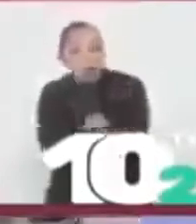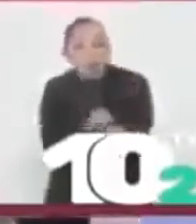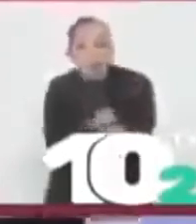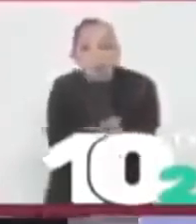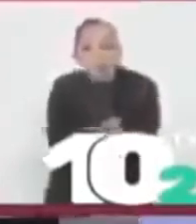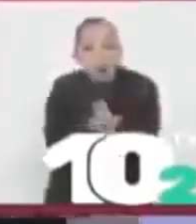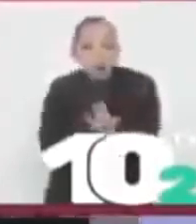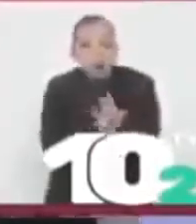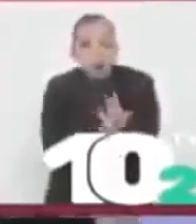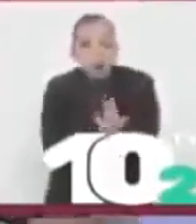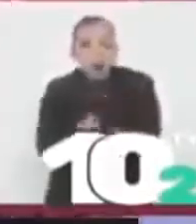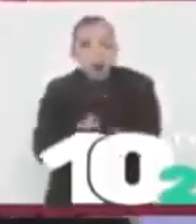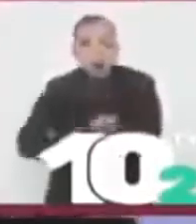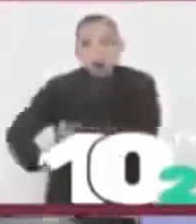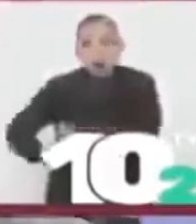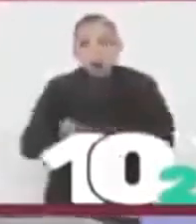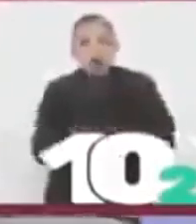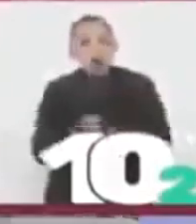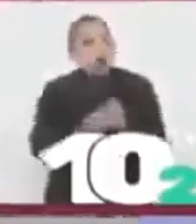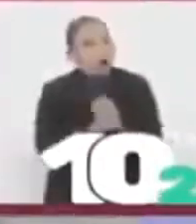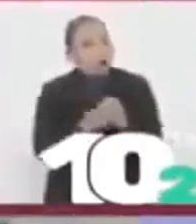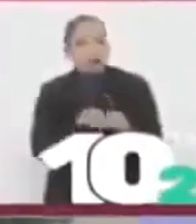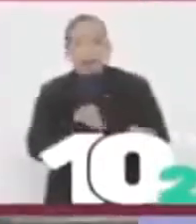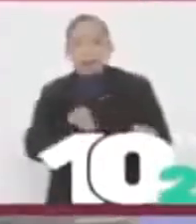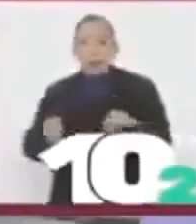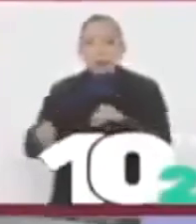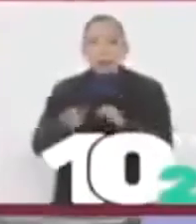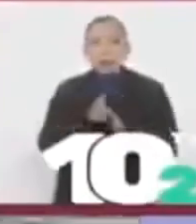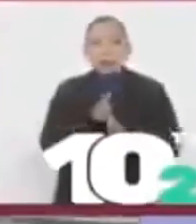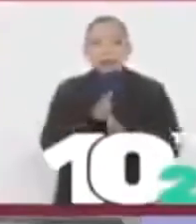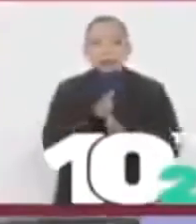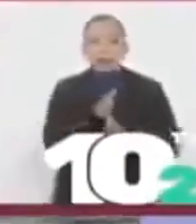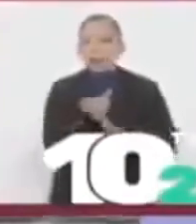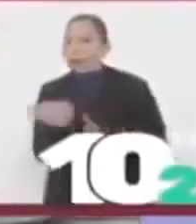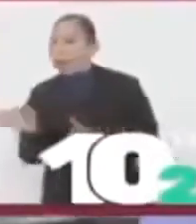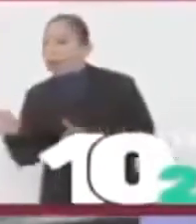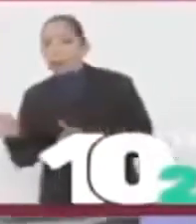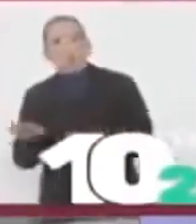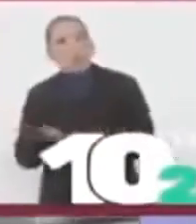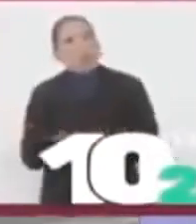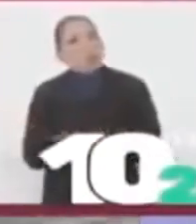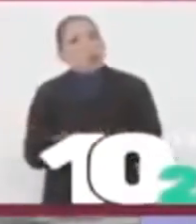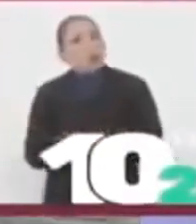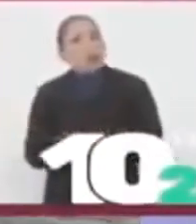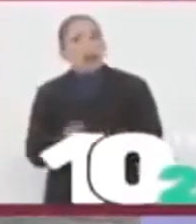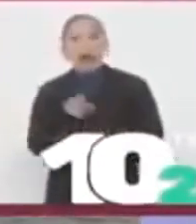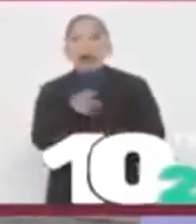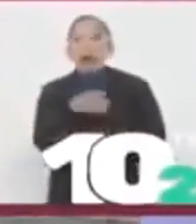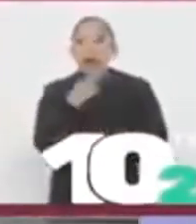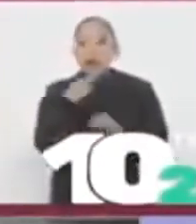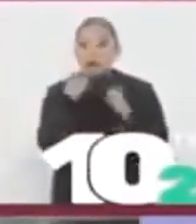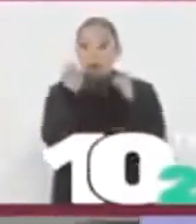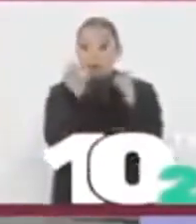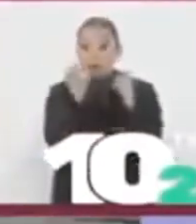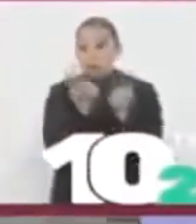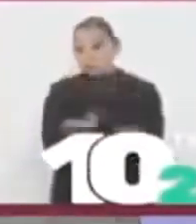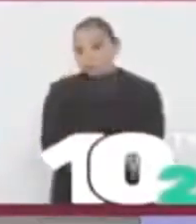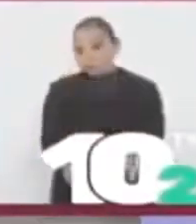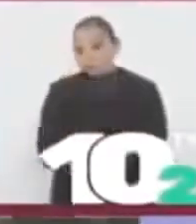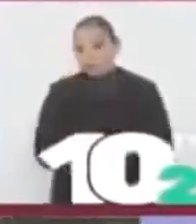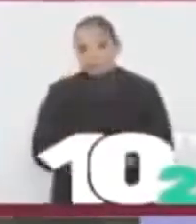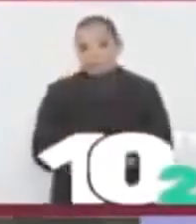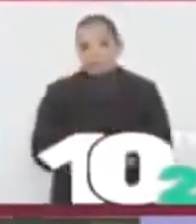fuerza. ¿Qué hace que un objeto en movimiento cambie su dirección? La aplicación de una